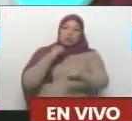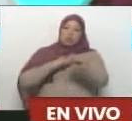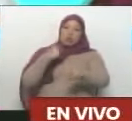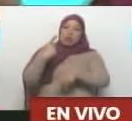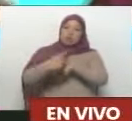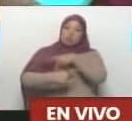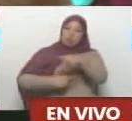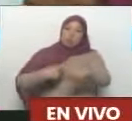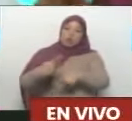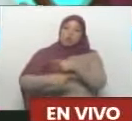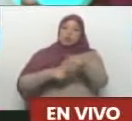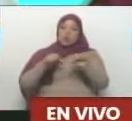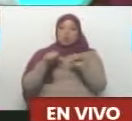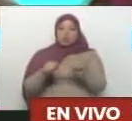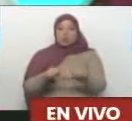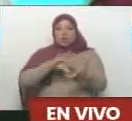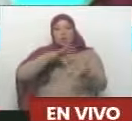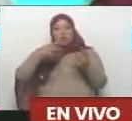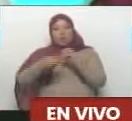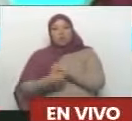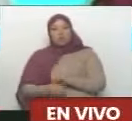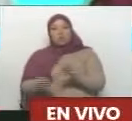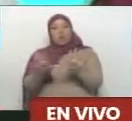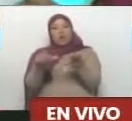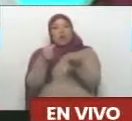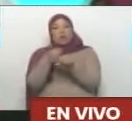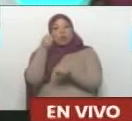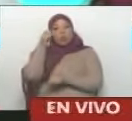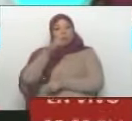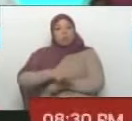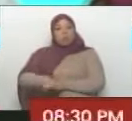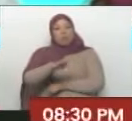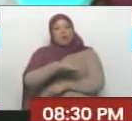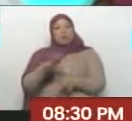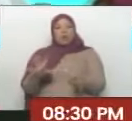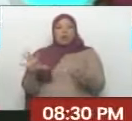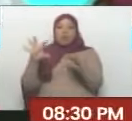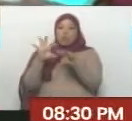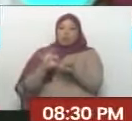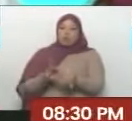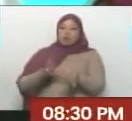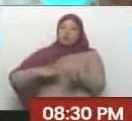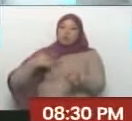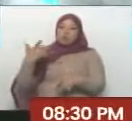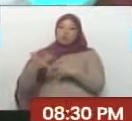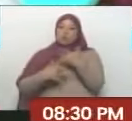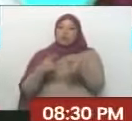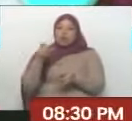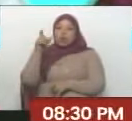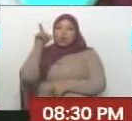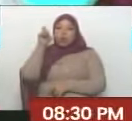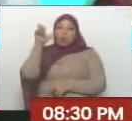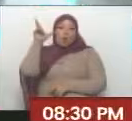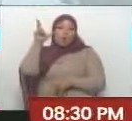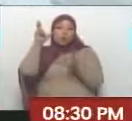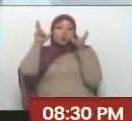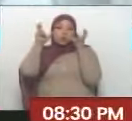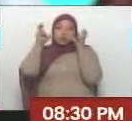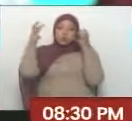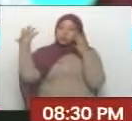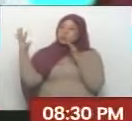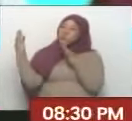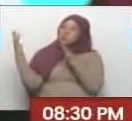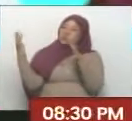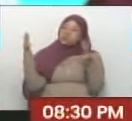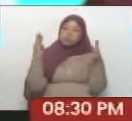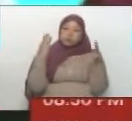procesos que pretenden distorsionar el alma de los pueblos. Así que todos unidos, y para eso quiero pedir una bulla fuerte que se oiga en